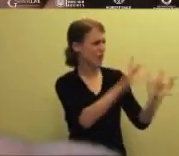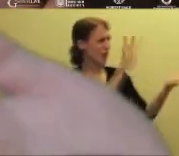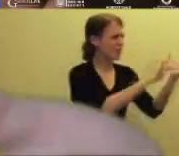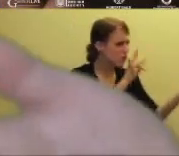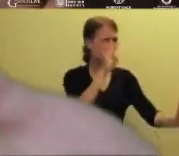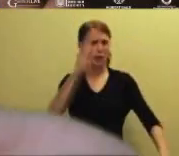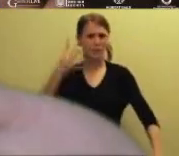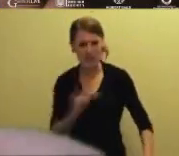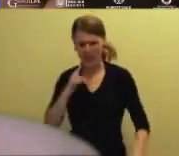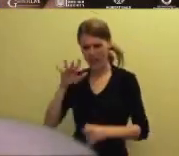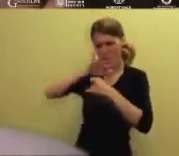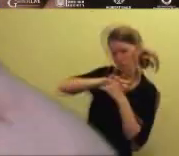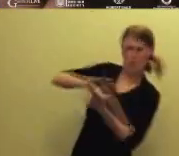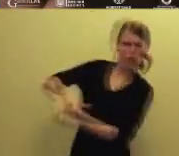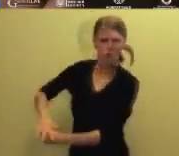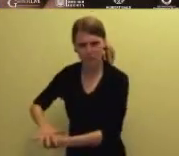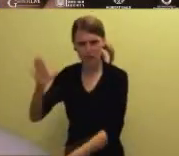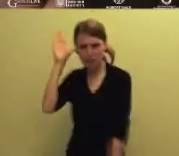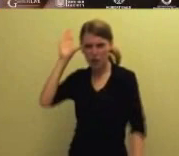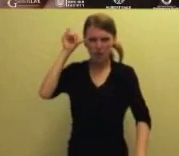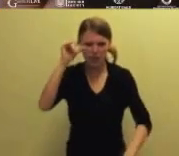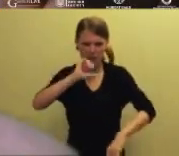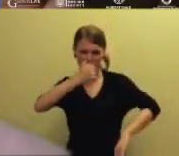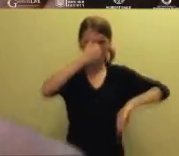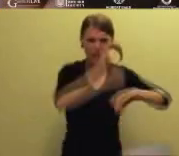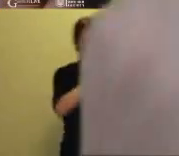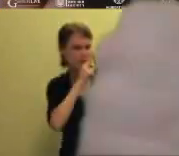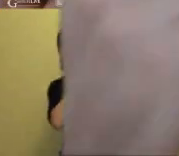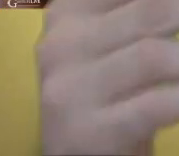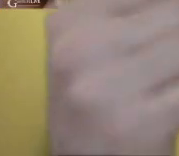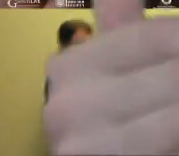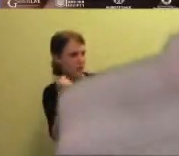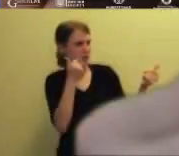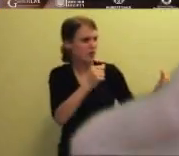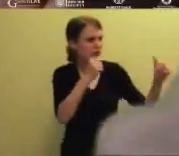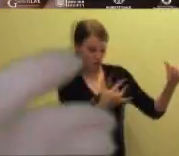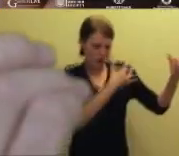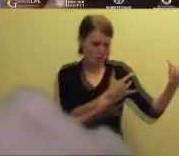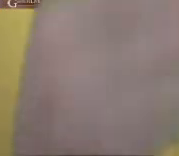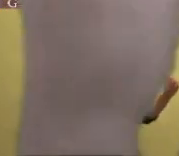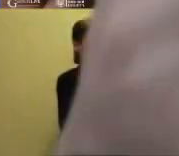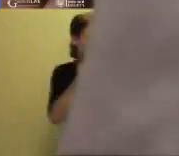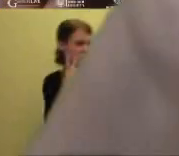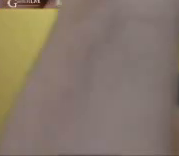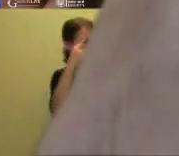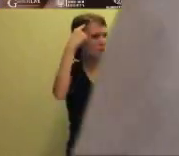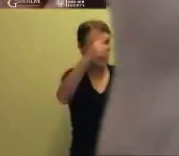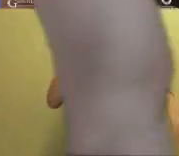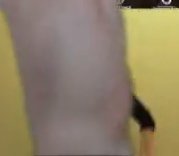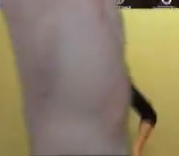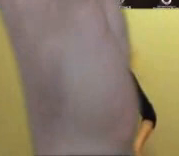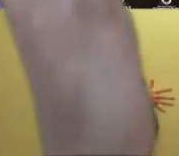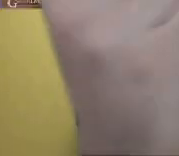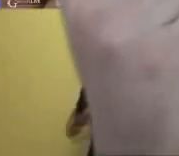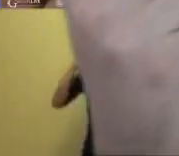buena que le meten un buen planchazo al chaval al que lo secunde en el lomo aquí lo debieron dejado algunos le sueltan unas hostias